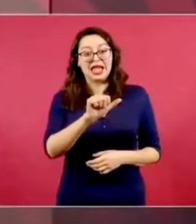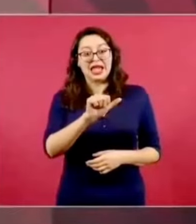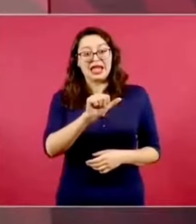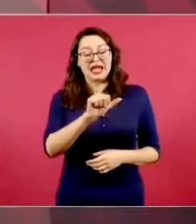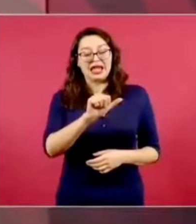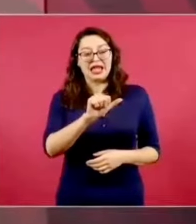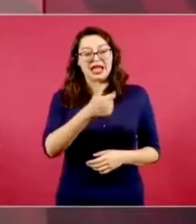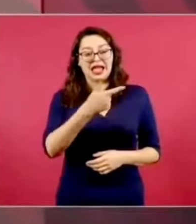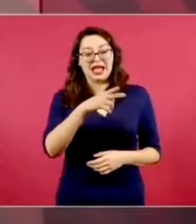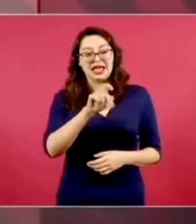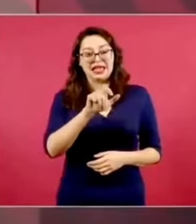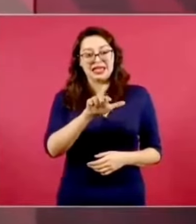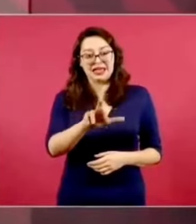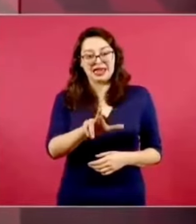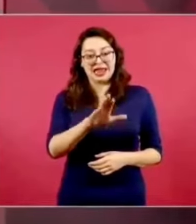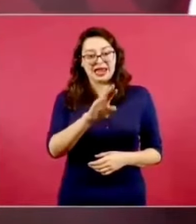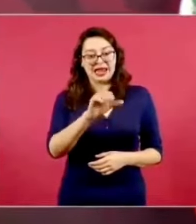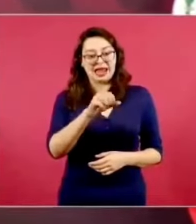tepetitán